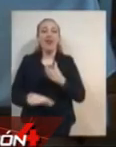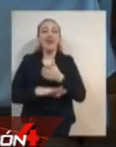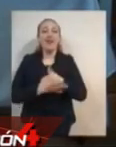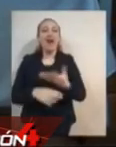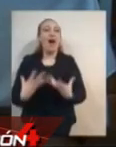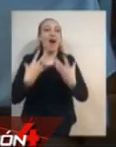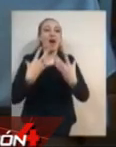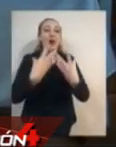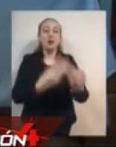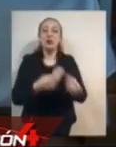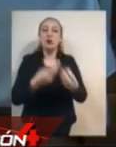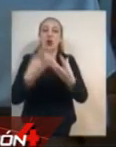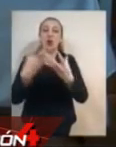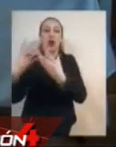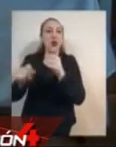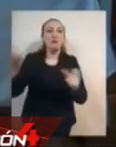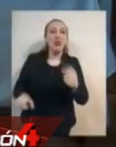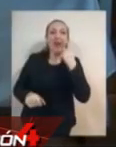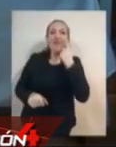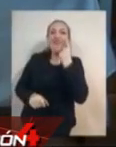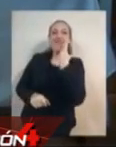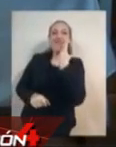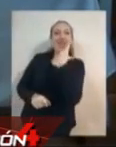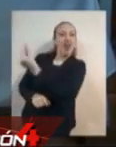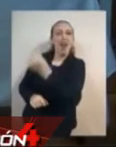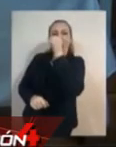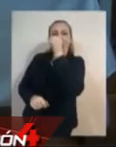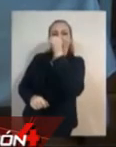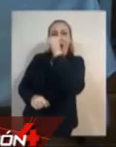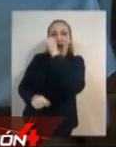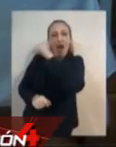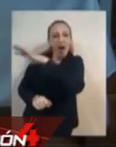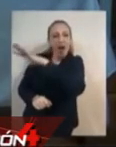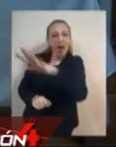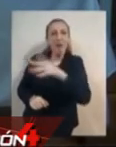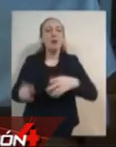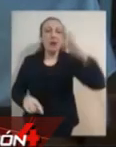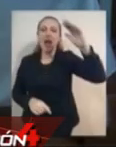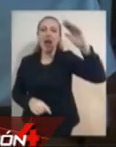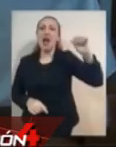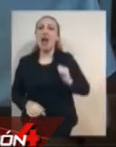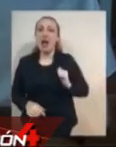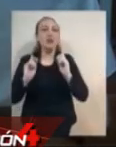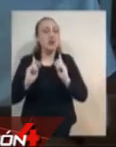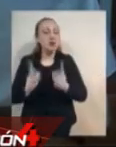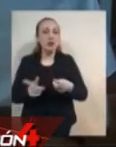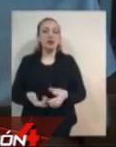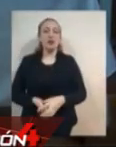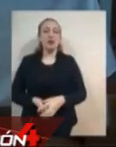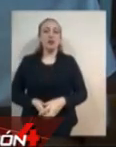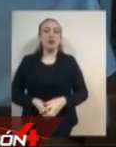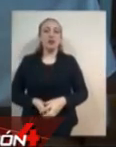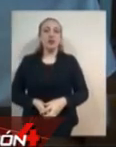y acercarnos a los pobladores. También el ejército, también gendarmería, que se han